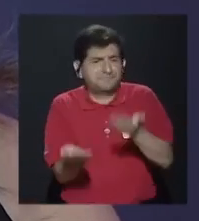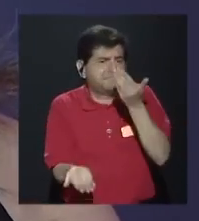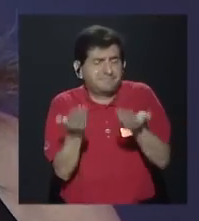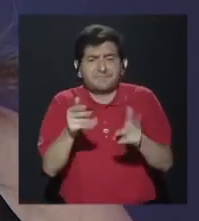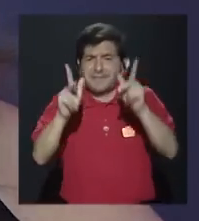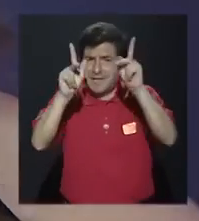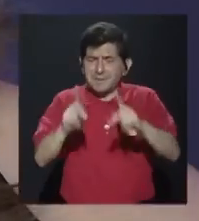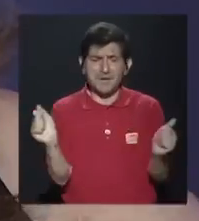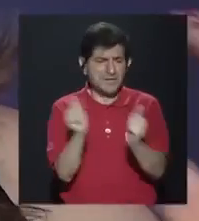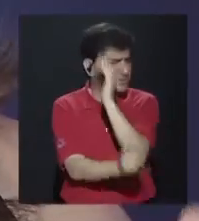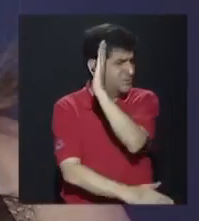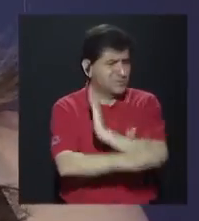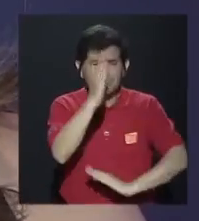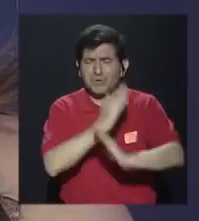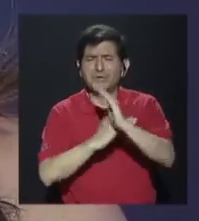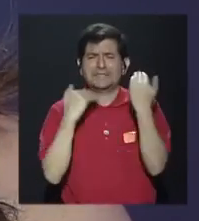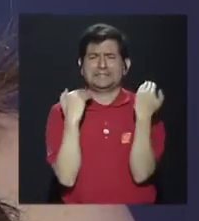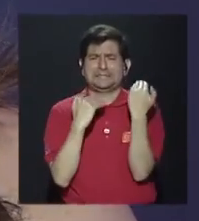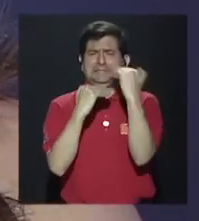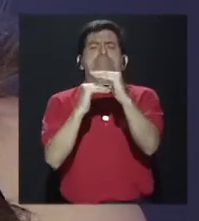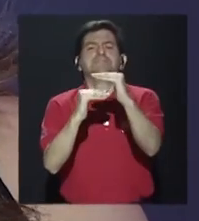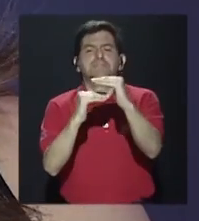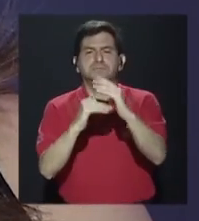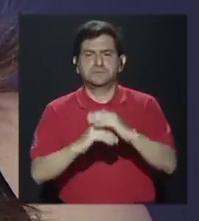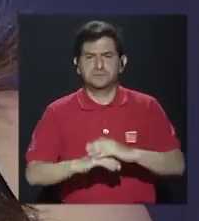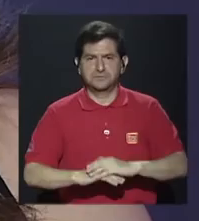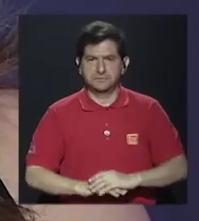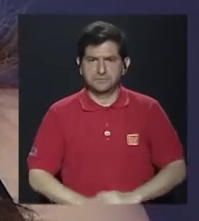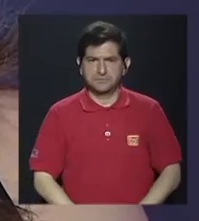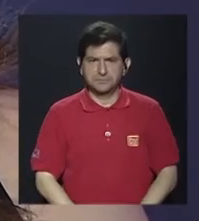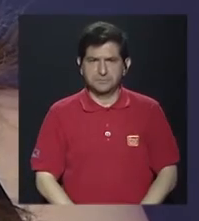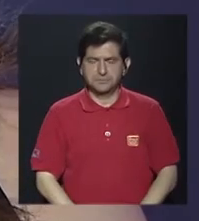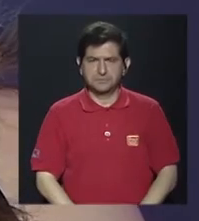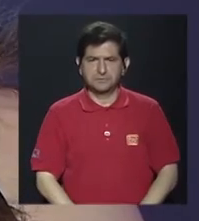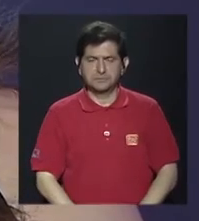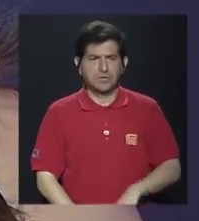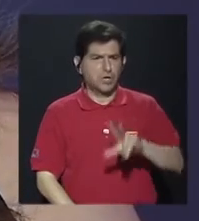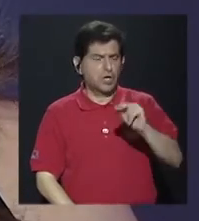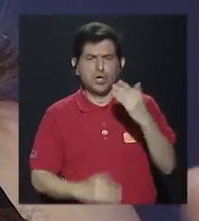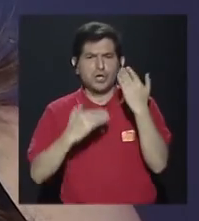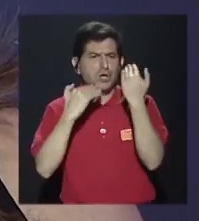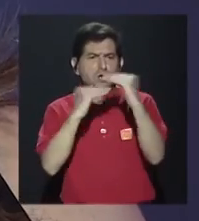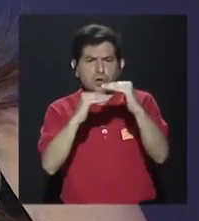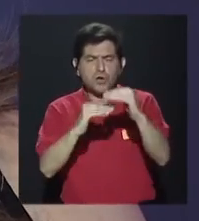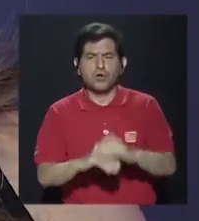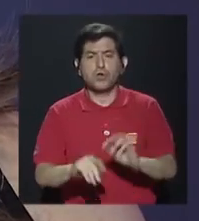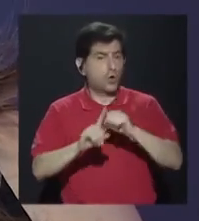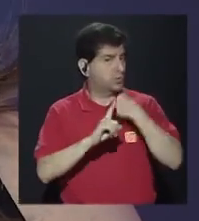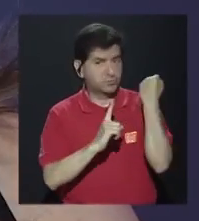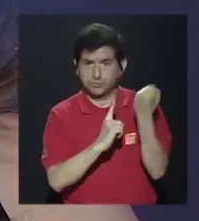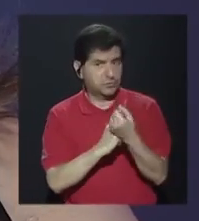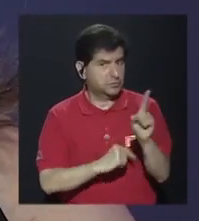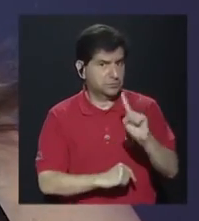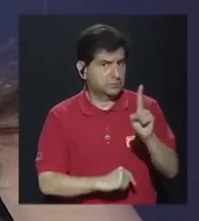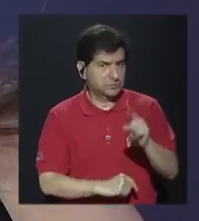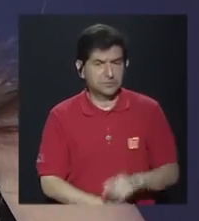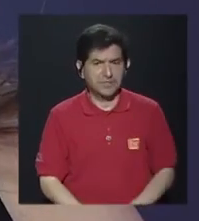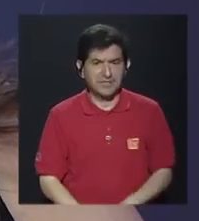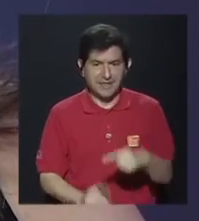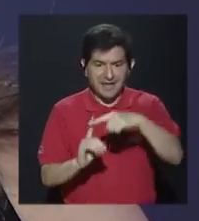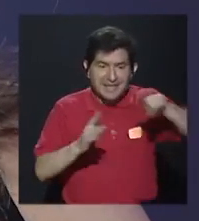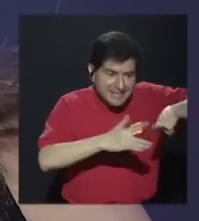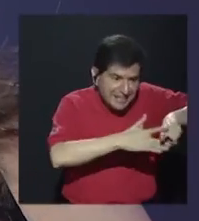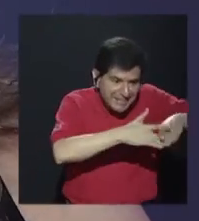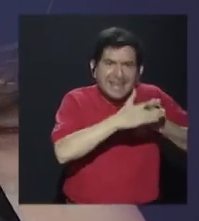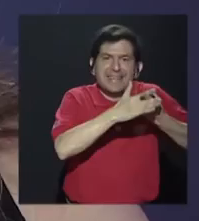la persona con discapacidad se limita. Y no se limita por la sociedad, sino desde el génesis,